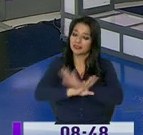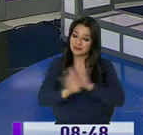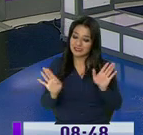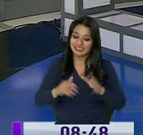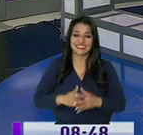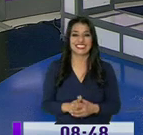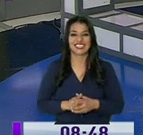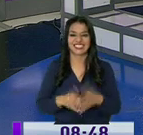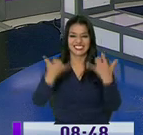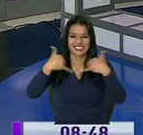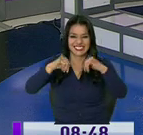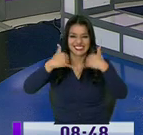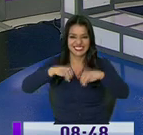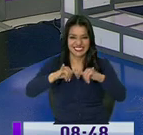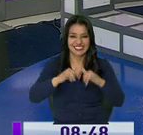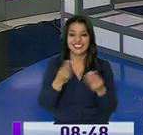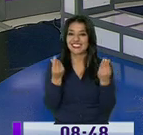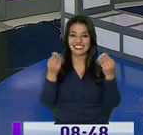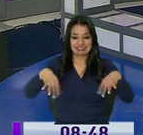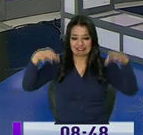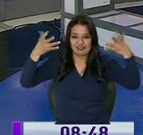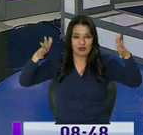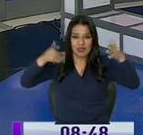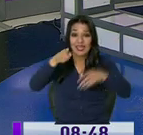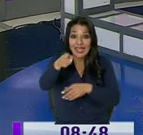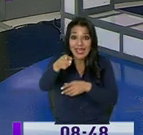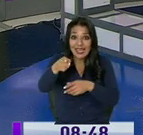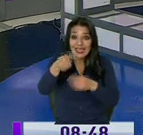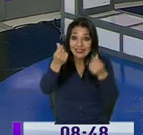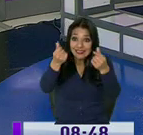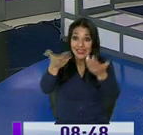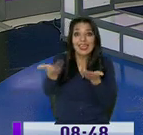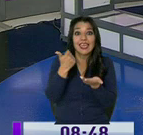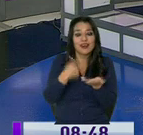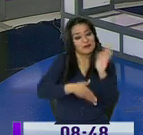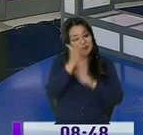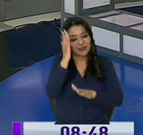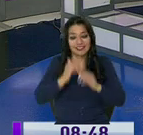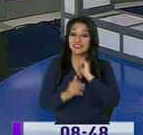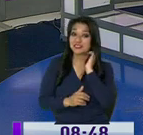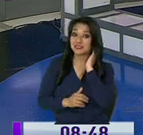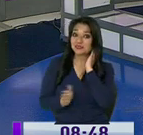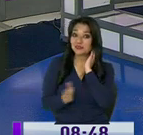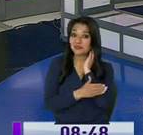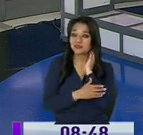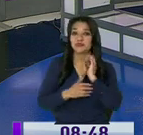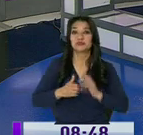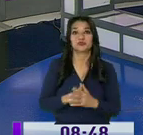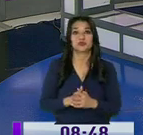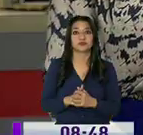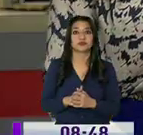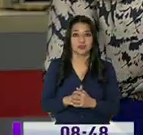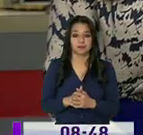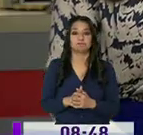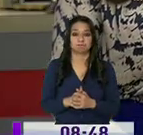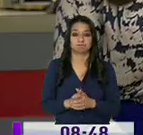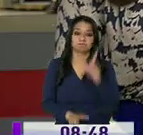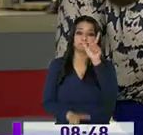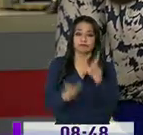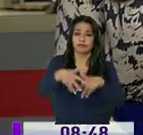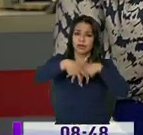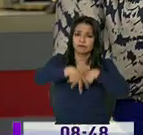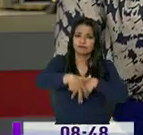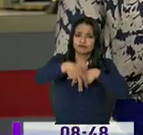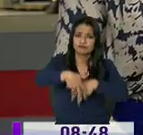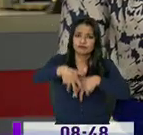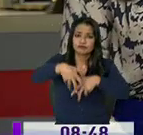yo creo. Pero no hay la plata. El señor Casamen me dé la plata y me voy. Bueno, les contamos que presuntos manifestantes